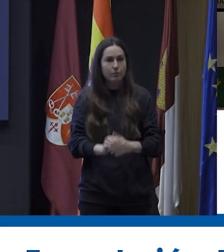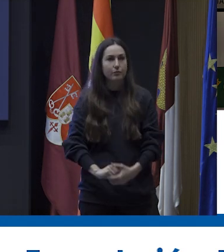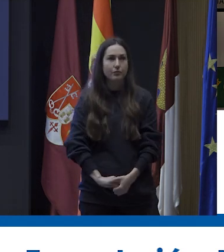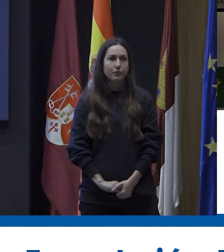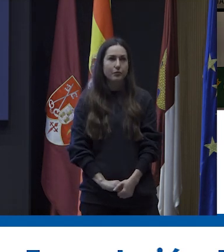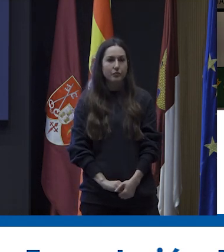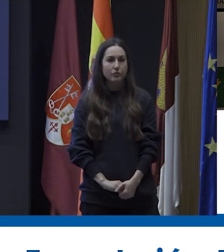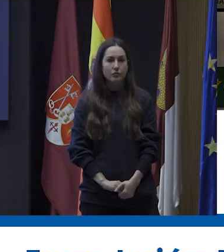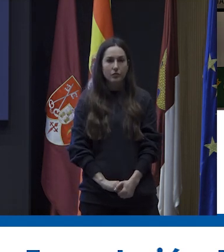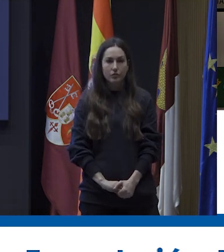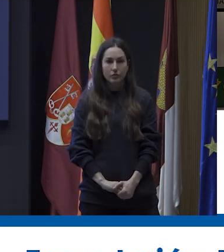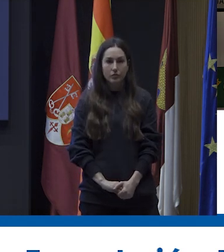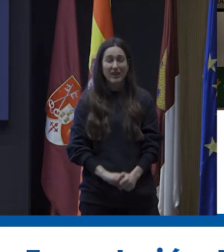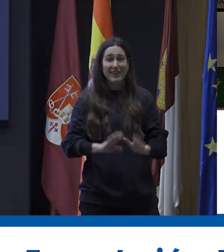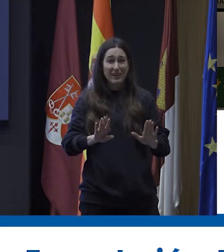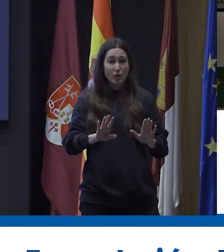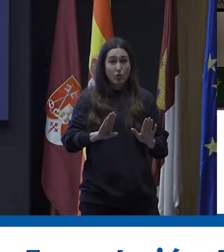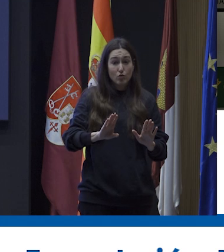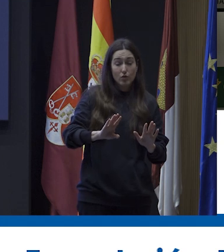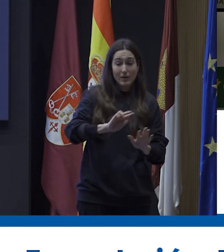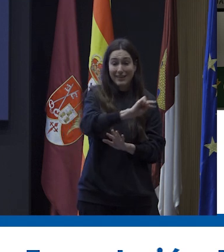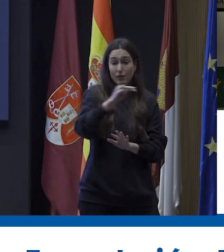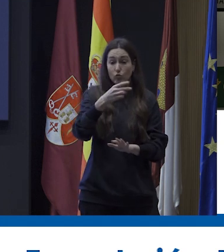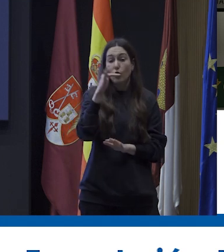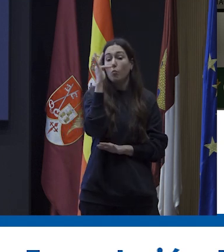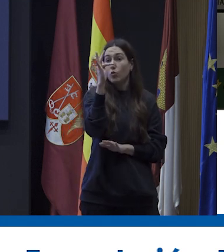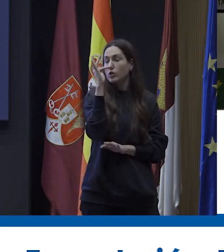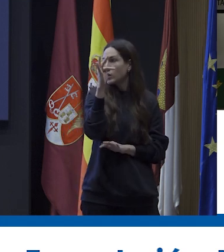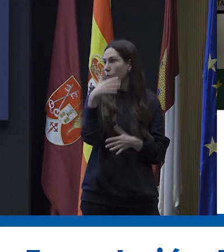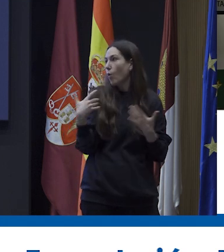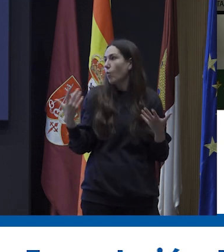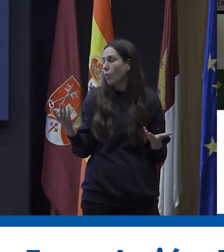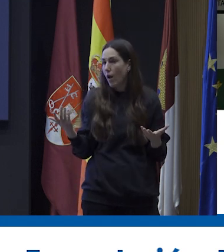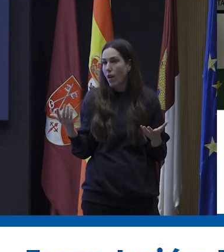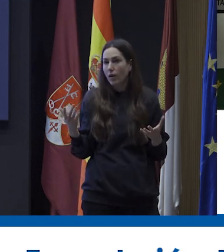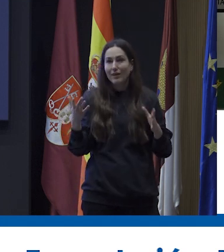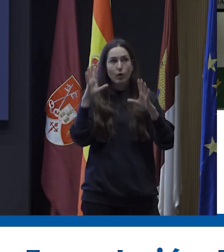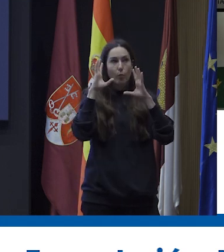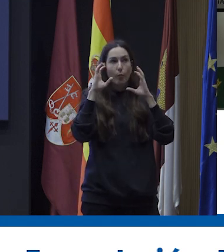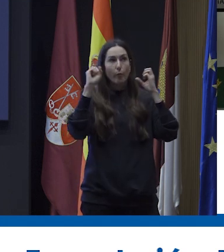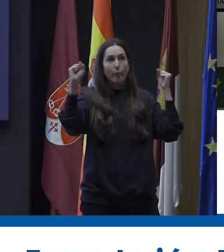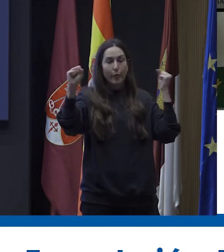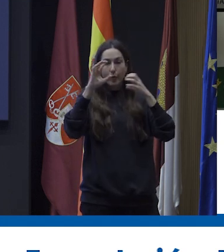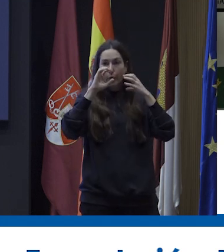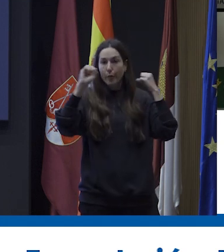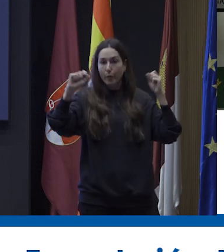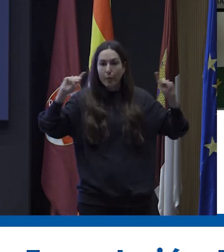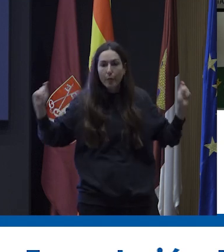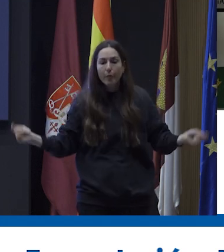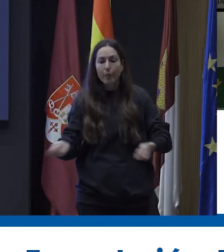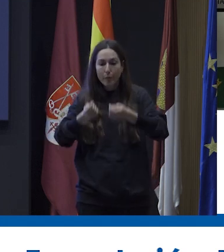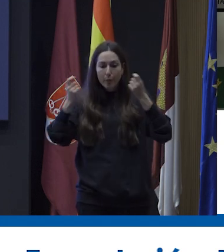Y una consecuencia positiva que tuvo esto es que hubo que hacer todo un protocolo y toda una campaña de